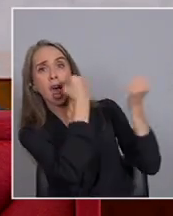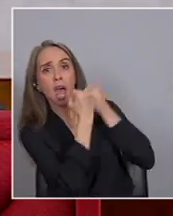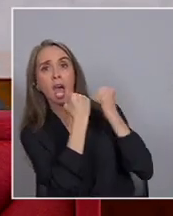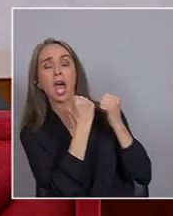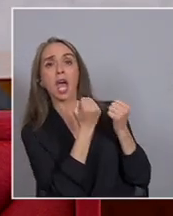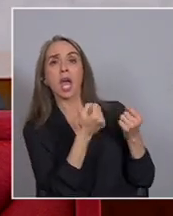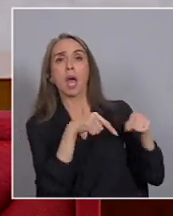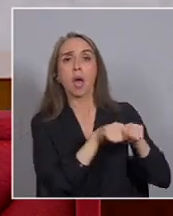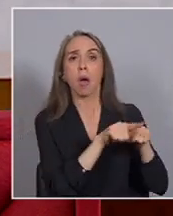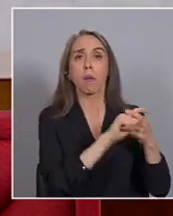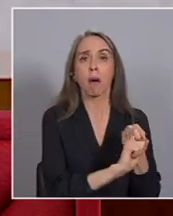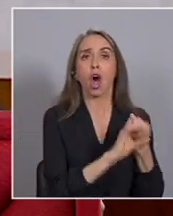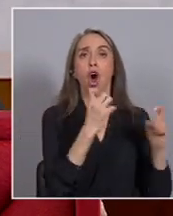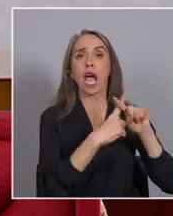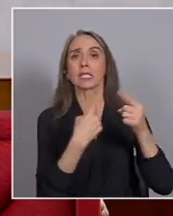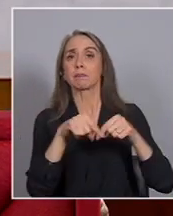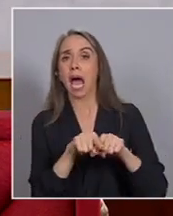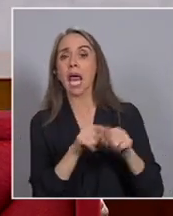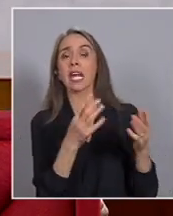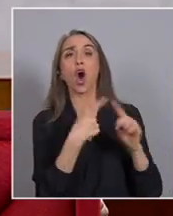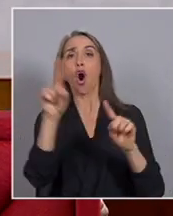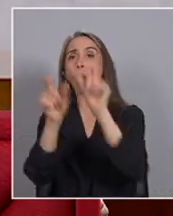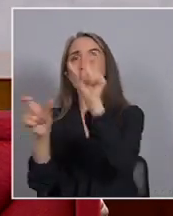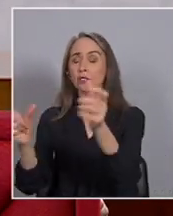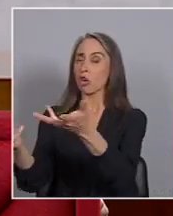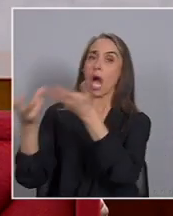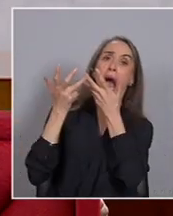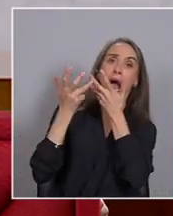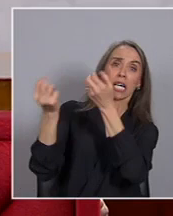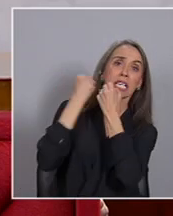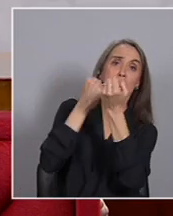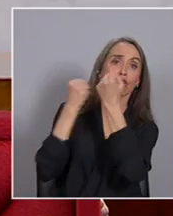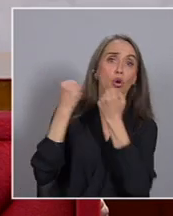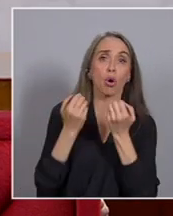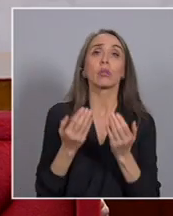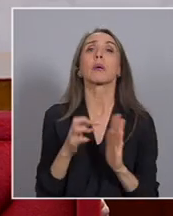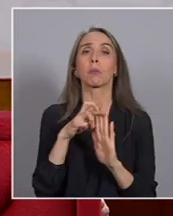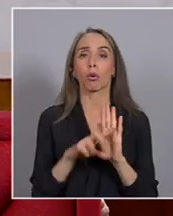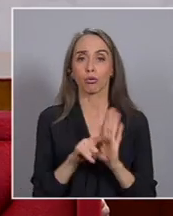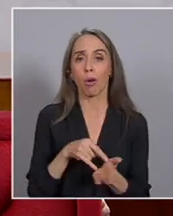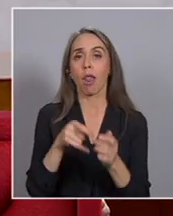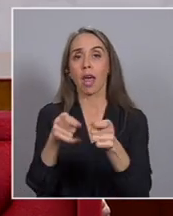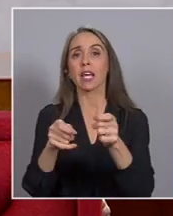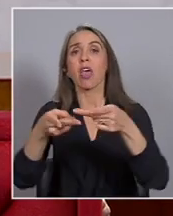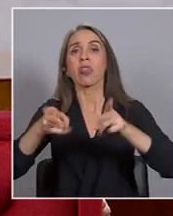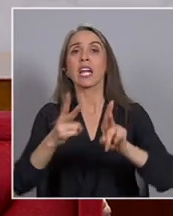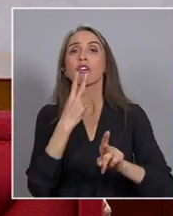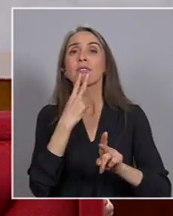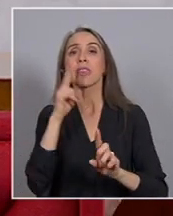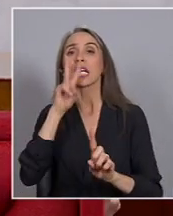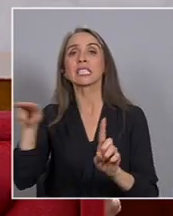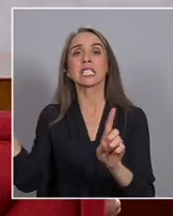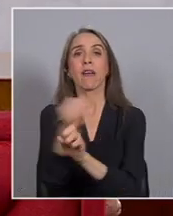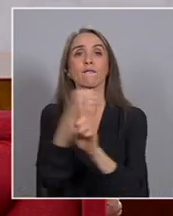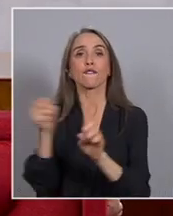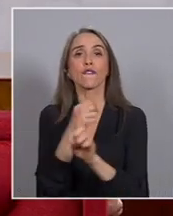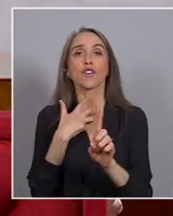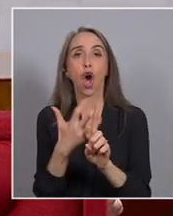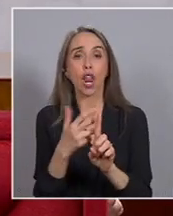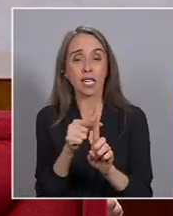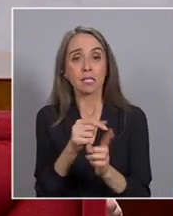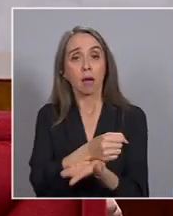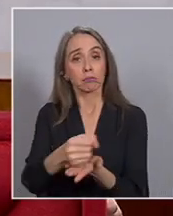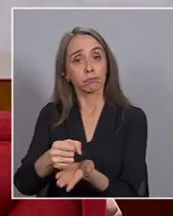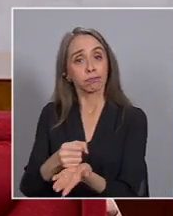sus parejas o exparejas o de cualquier otra persona, estamos impulsando un proyecto de ley sobre el derecho a una vida libre de violencia que